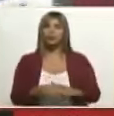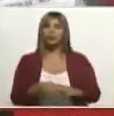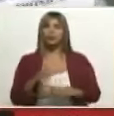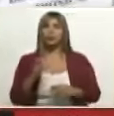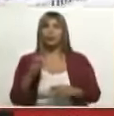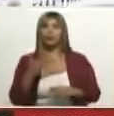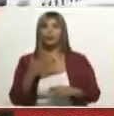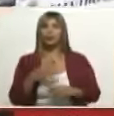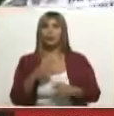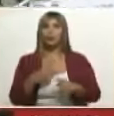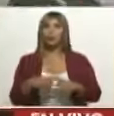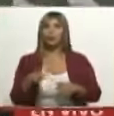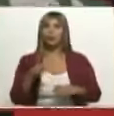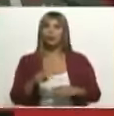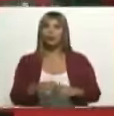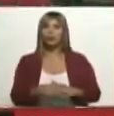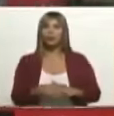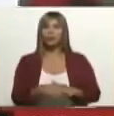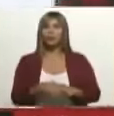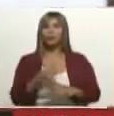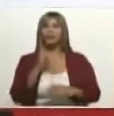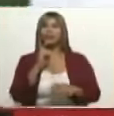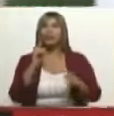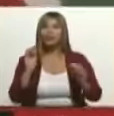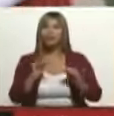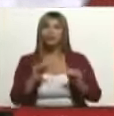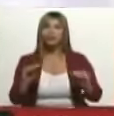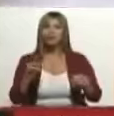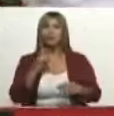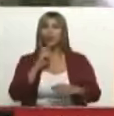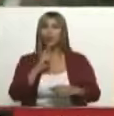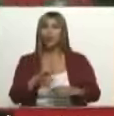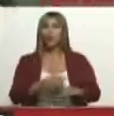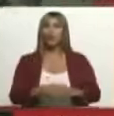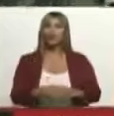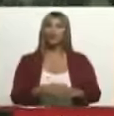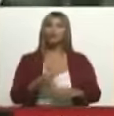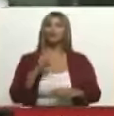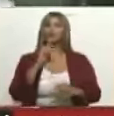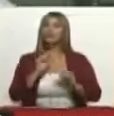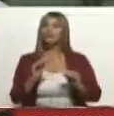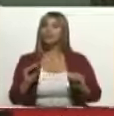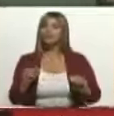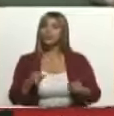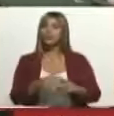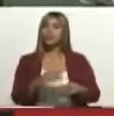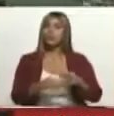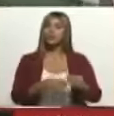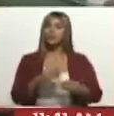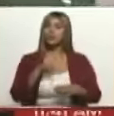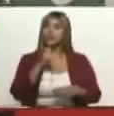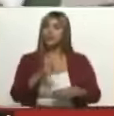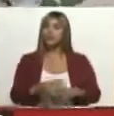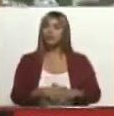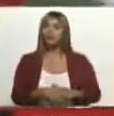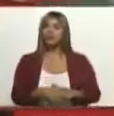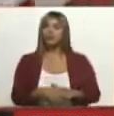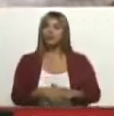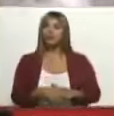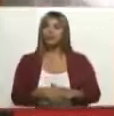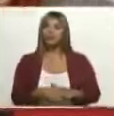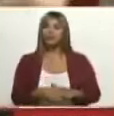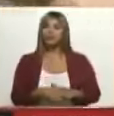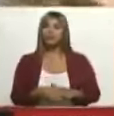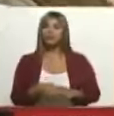irregularidades. Pero también a quienes instiguen al odio, a quienes instiguen al delito,